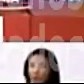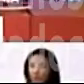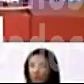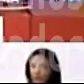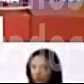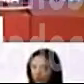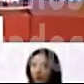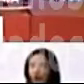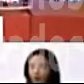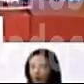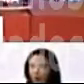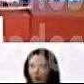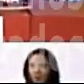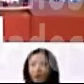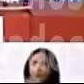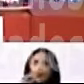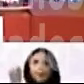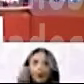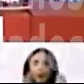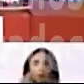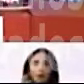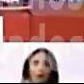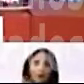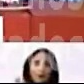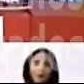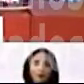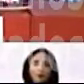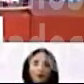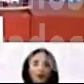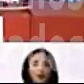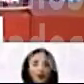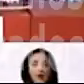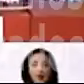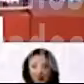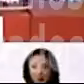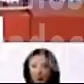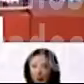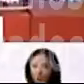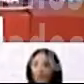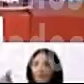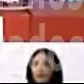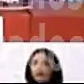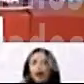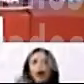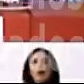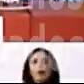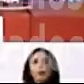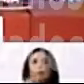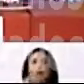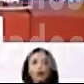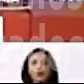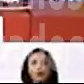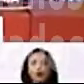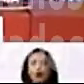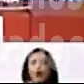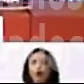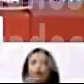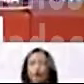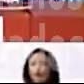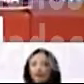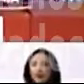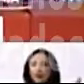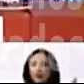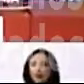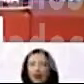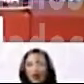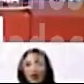programa. Imagínense que yo aquí en El Mazo dijera, no, vamos a planificar el asesinato de tal presidente. Qué barbaridad, ¿verdad? Primero que yo no lo